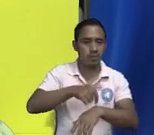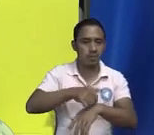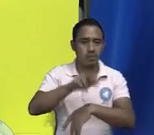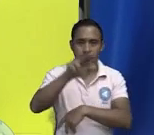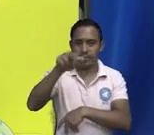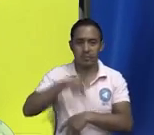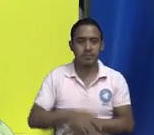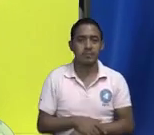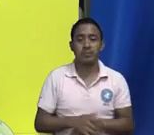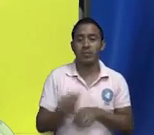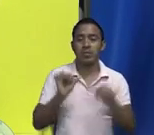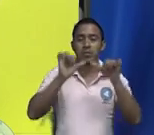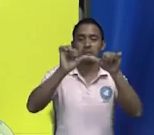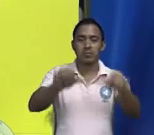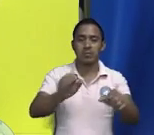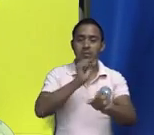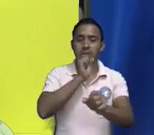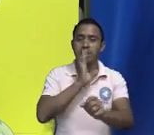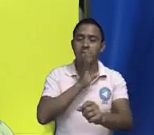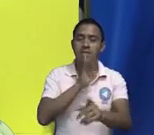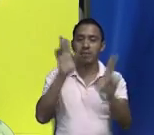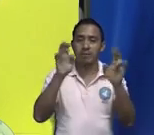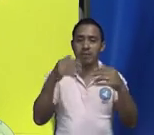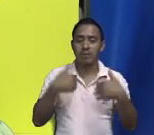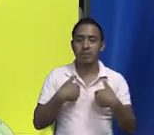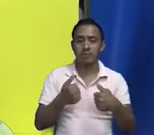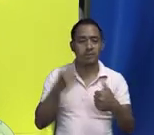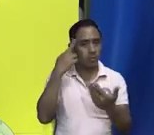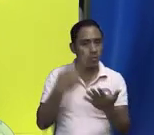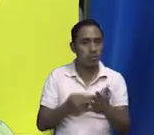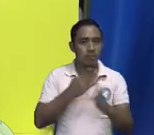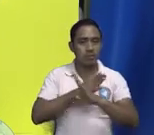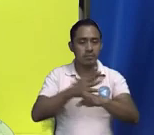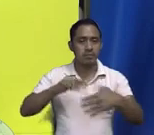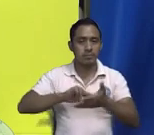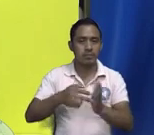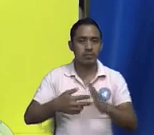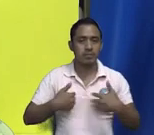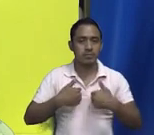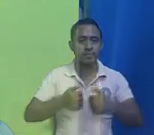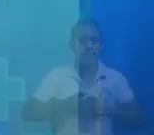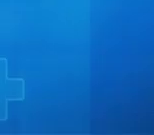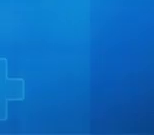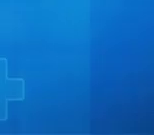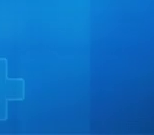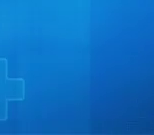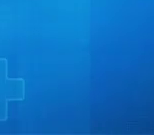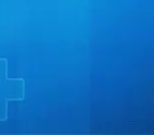misma hora para seguir conversando sobre temas de salud. Recuerde que prevenir también es salud.